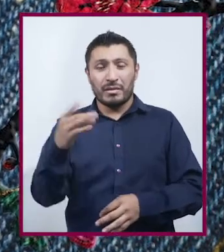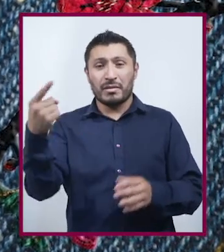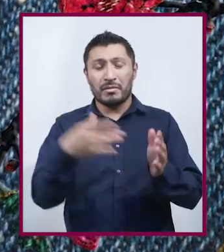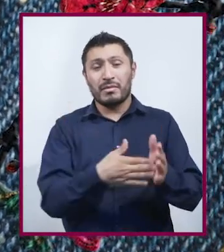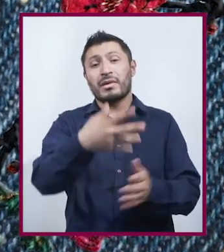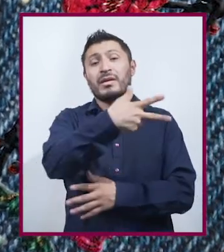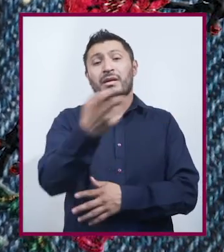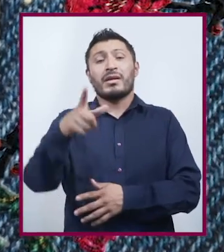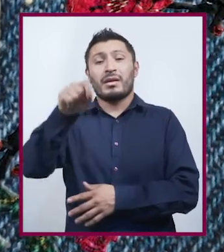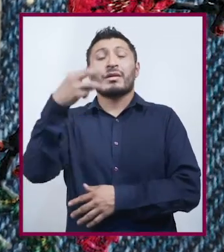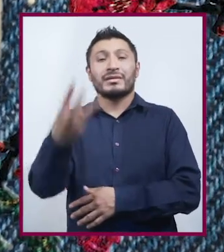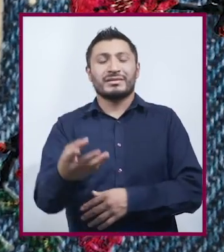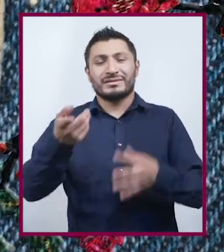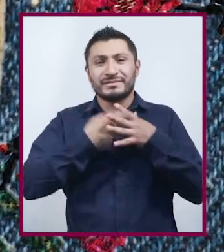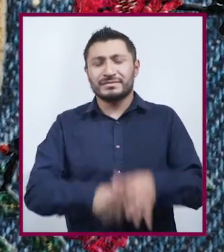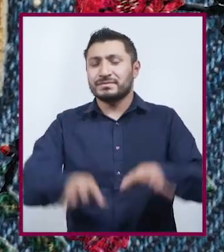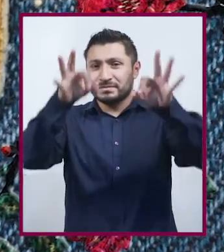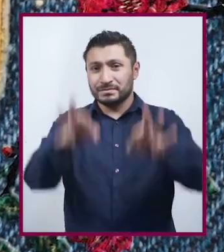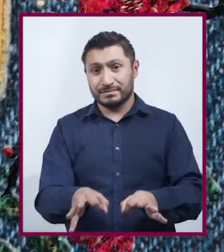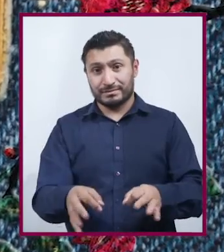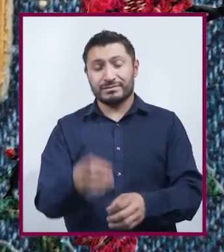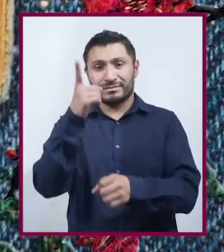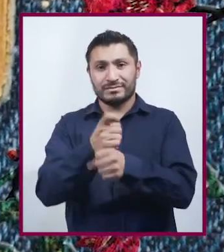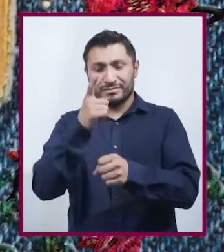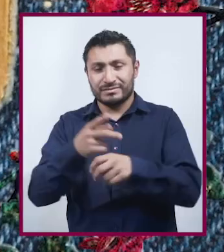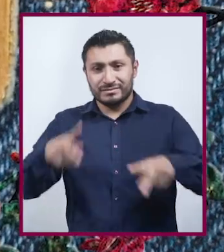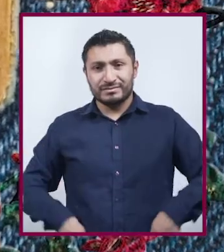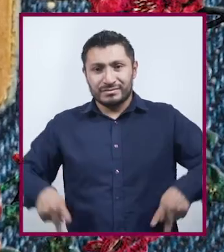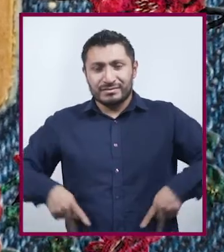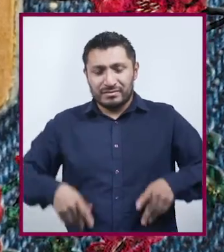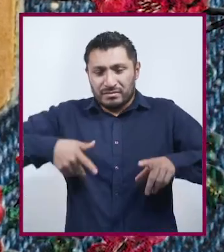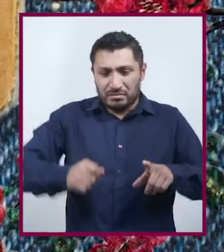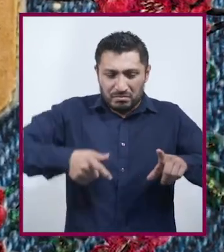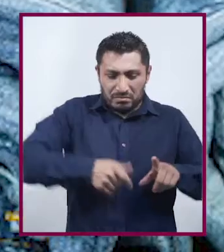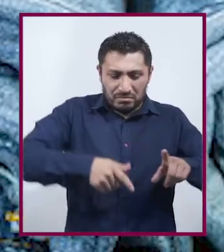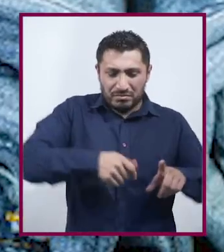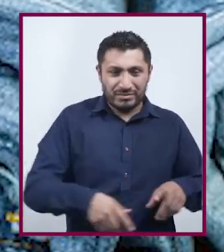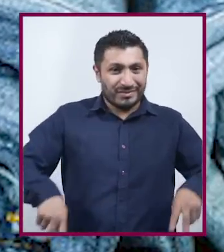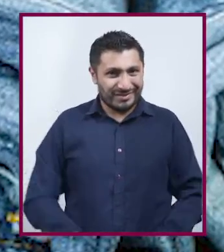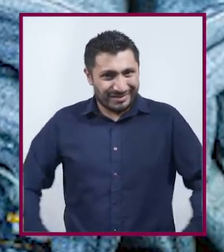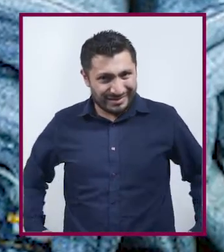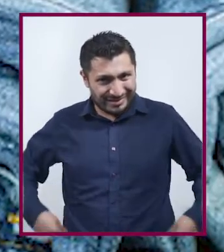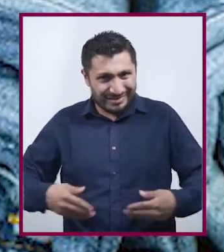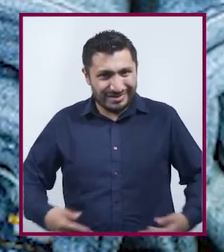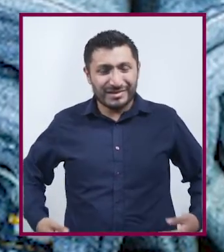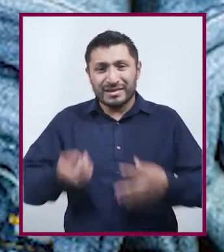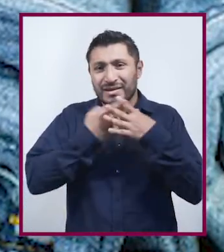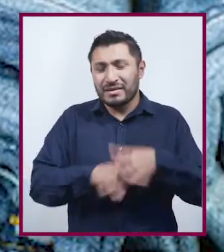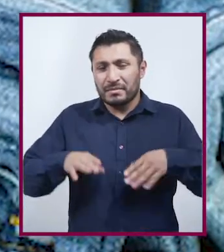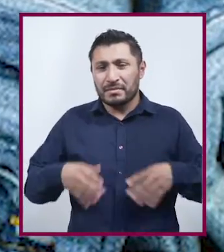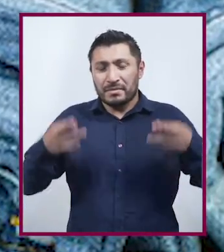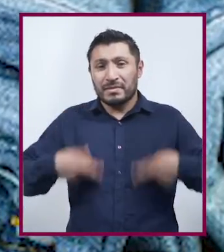de 1873 nace oficialmente el primer pantalón remachado y se inicia la producción de la prenda